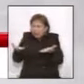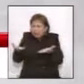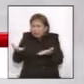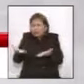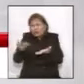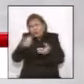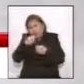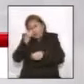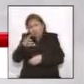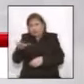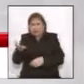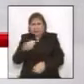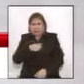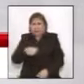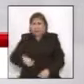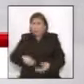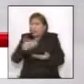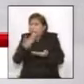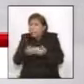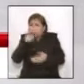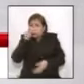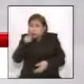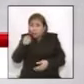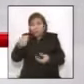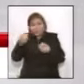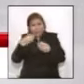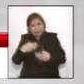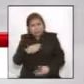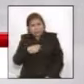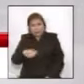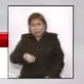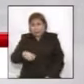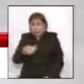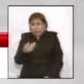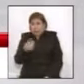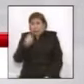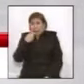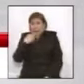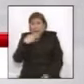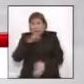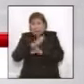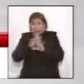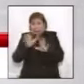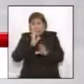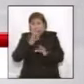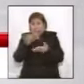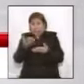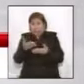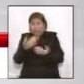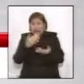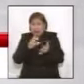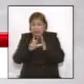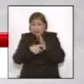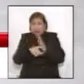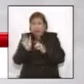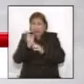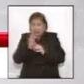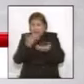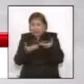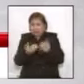ministro. Por eso, o sea, tú lo estás metiendo al ministro. Yo ahorita, usted termina, que le hable y le voy a enseñar